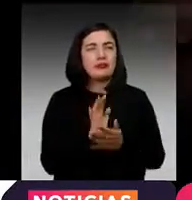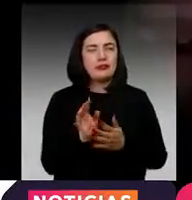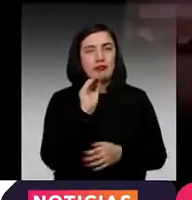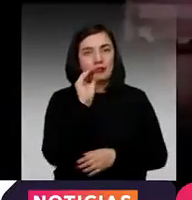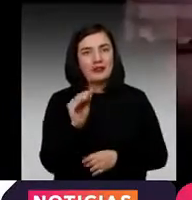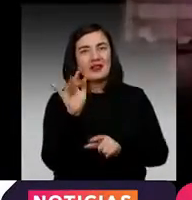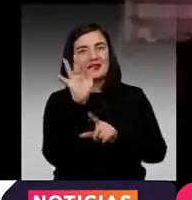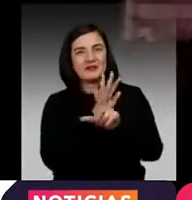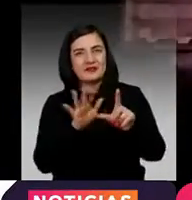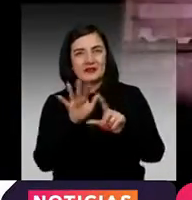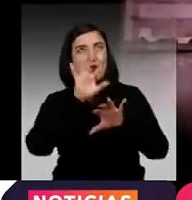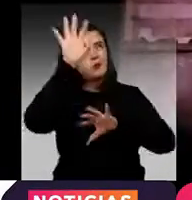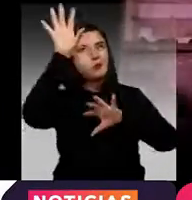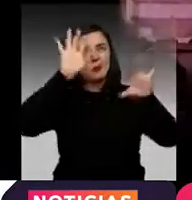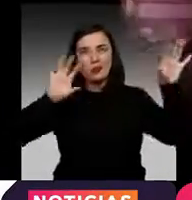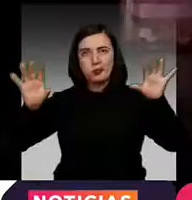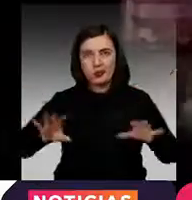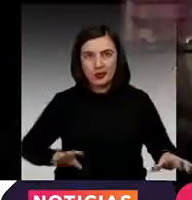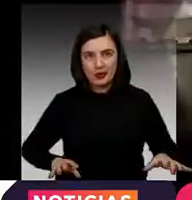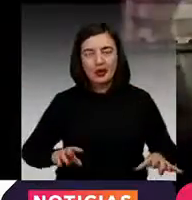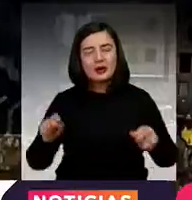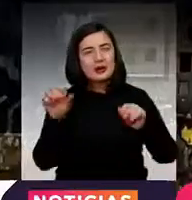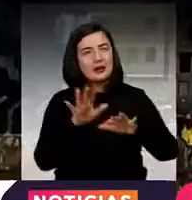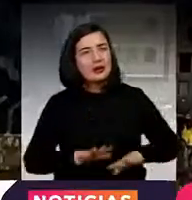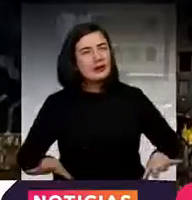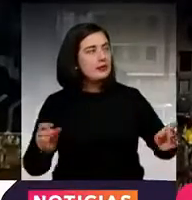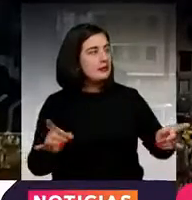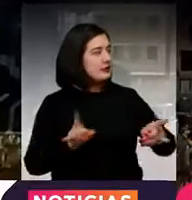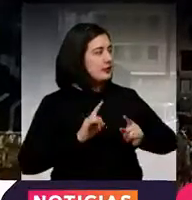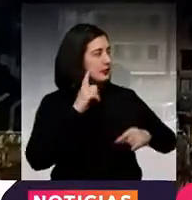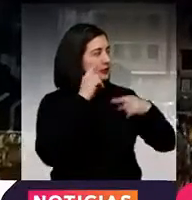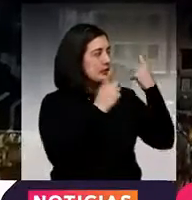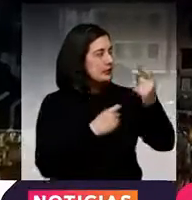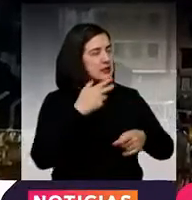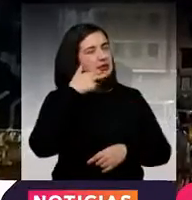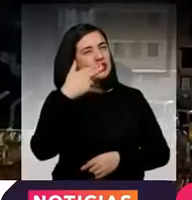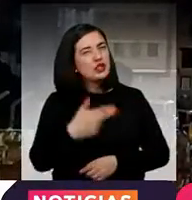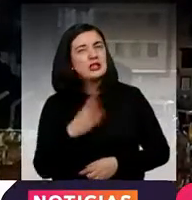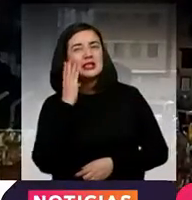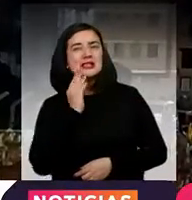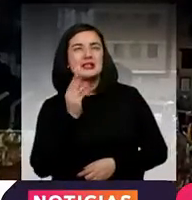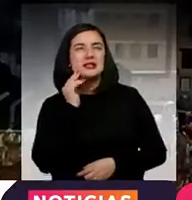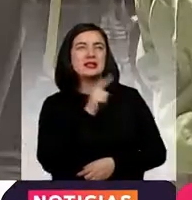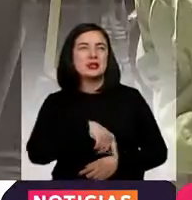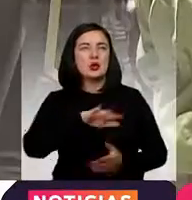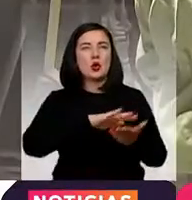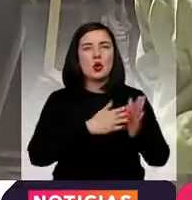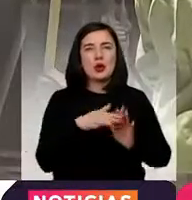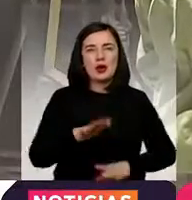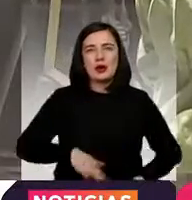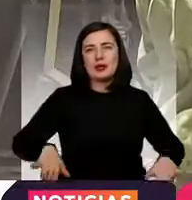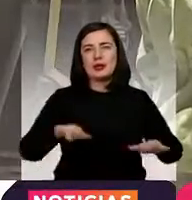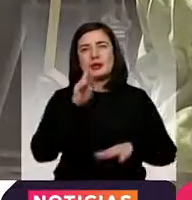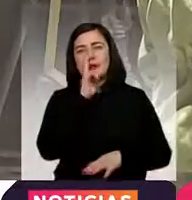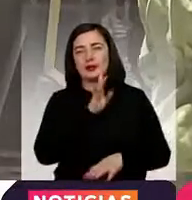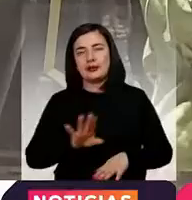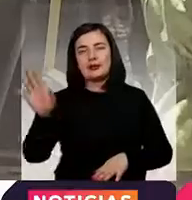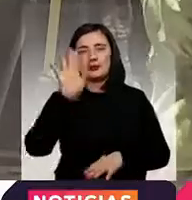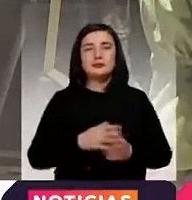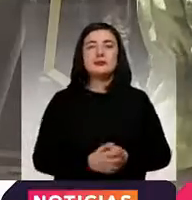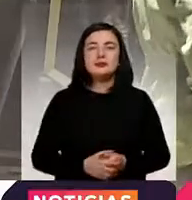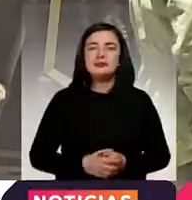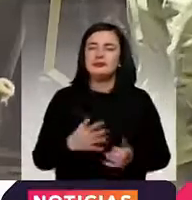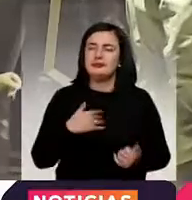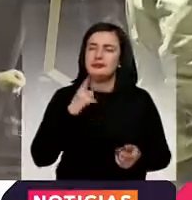la iniciativa crea un espacio de reflexión sobre la historia y las experiencias de la comunidad del voto nacional. Buscamos